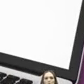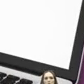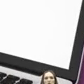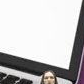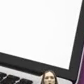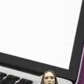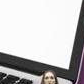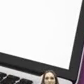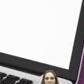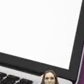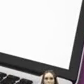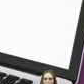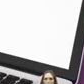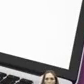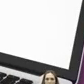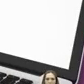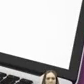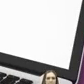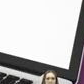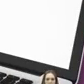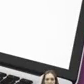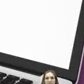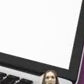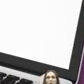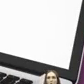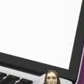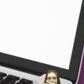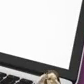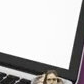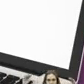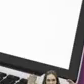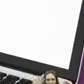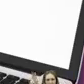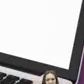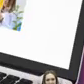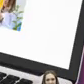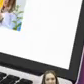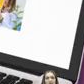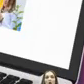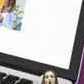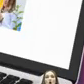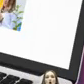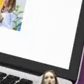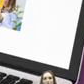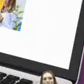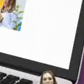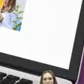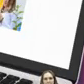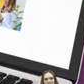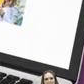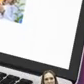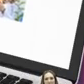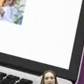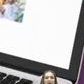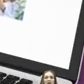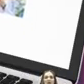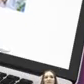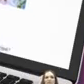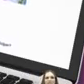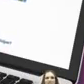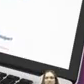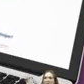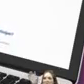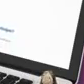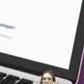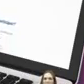digitales: dominio, almacenamiento en la nube, cuenta de correo corporativa, una plantilla para crear la página web del negocio, opción